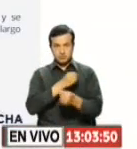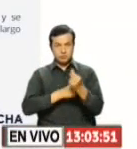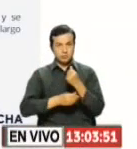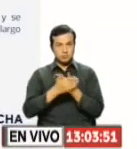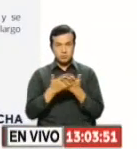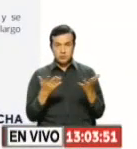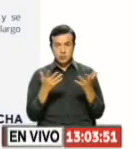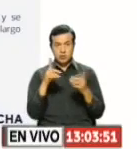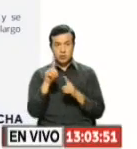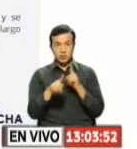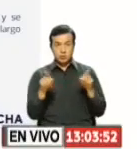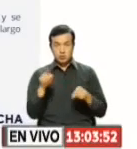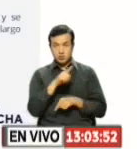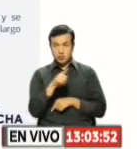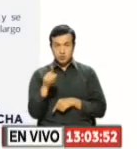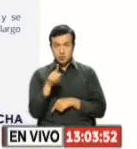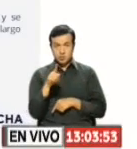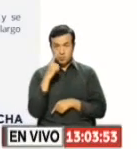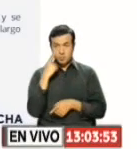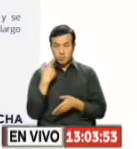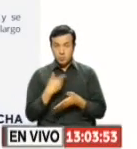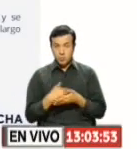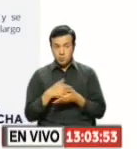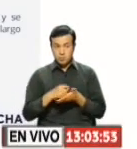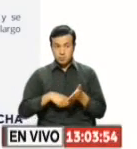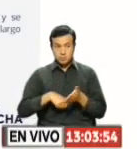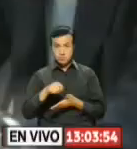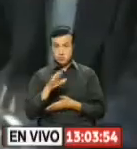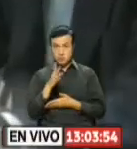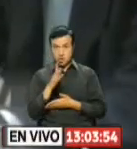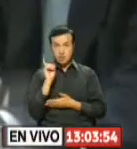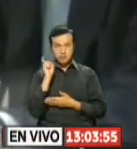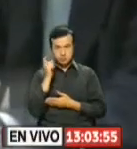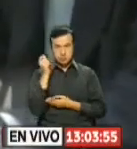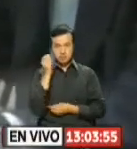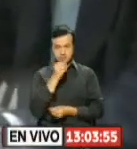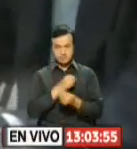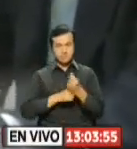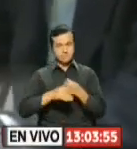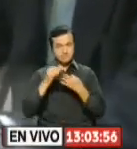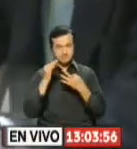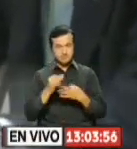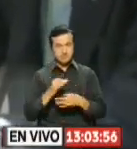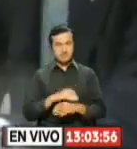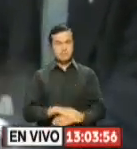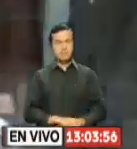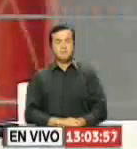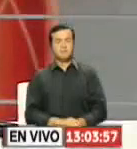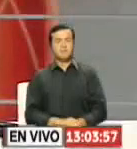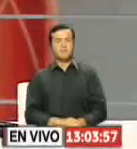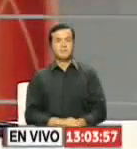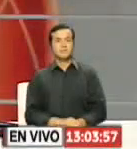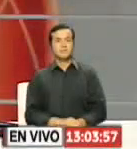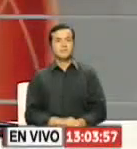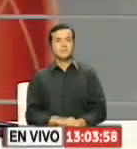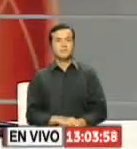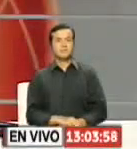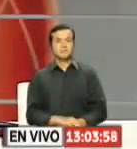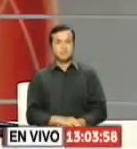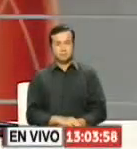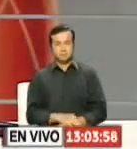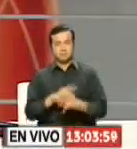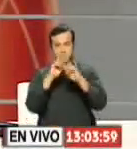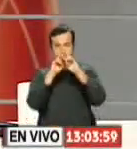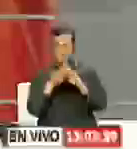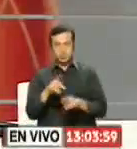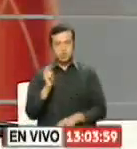valores cuyos proveedores no puedan probar la aceptación del cliente. Mirta Carrillo, Telediario. Una